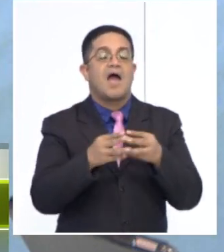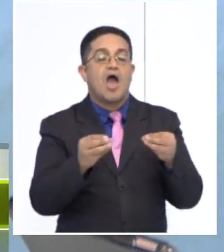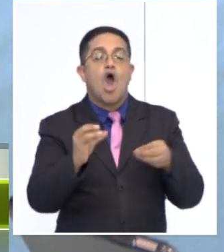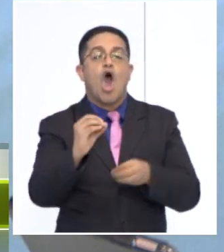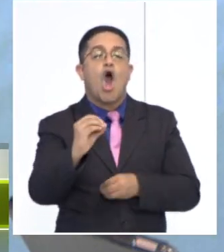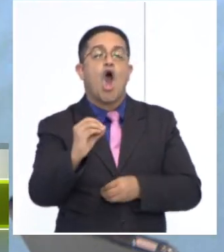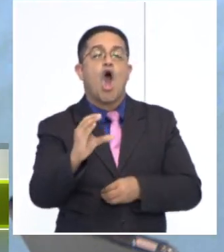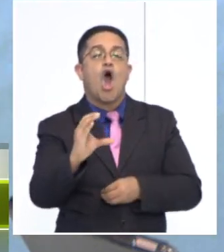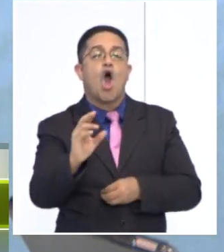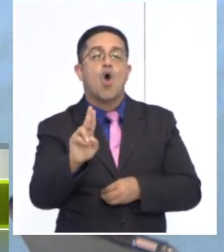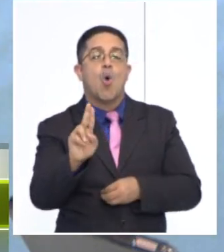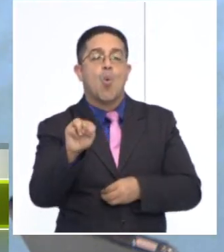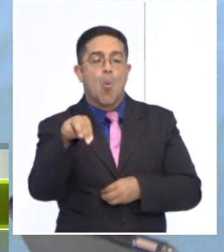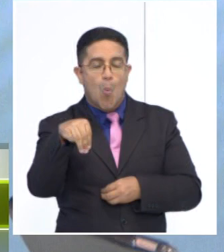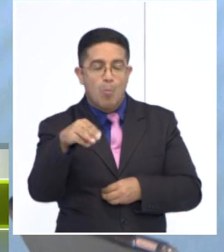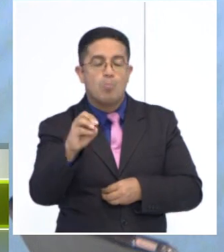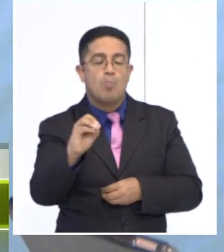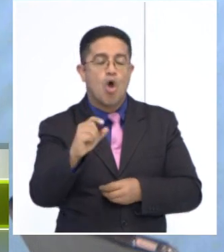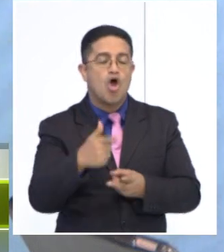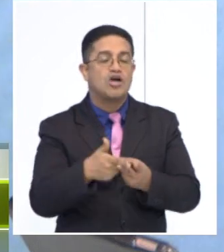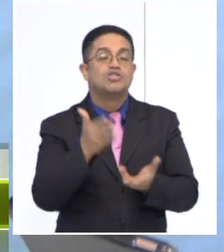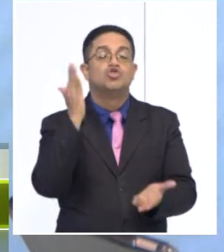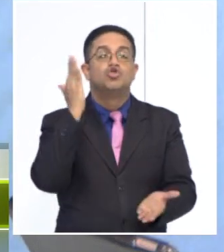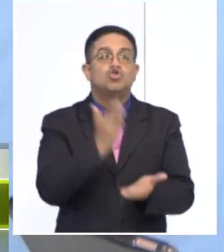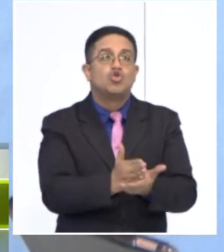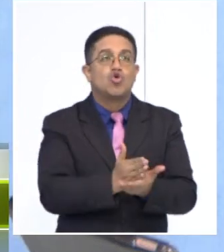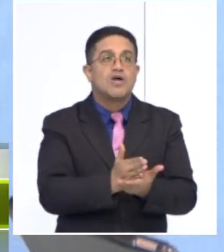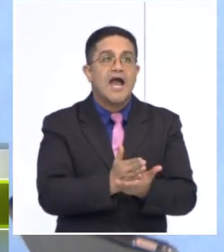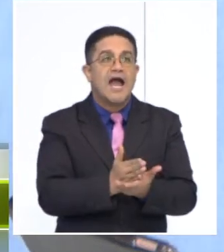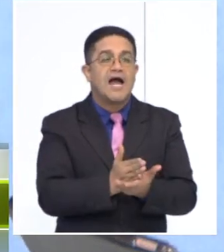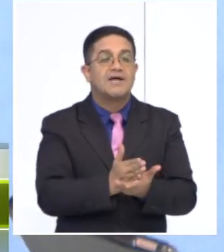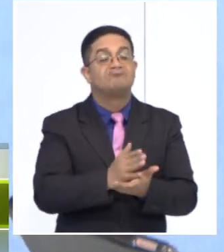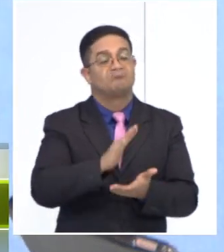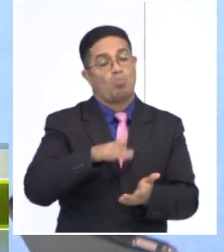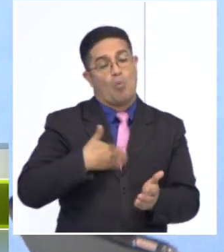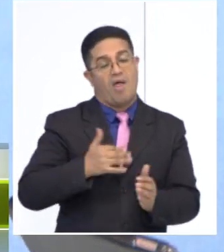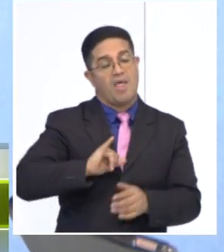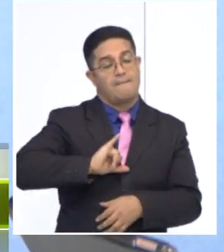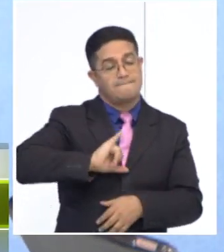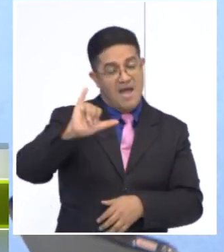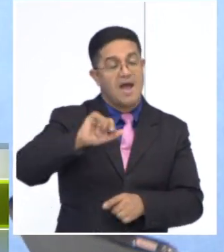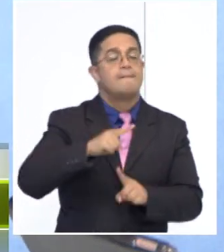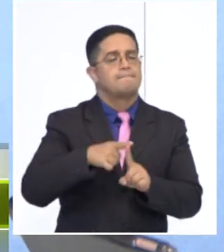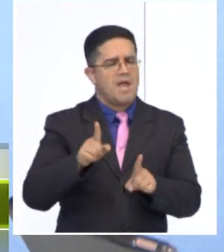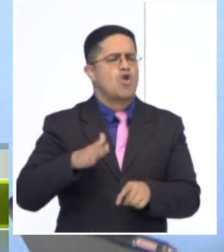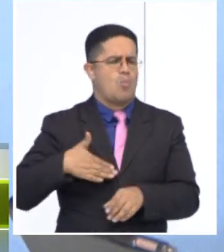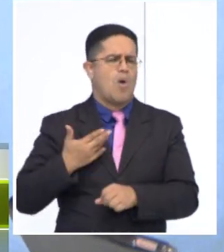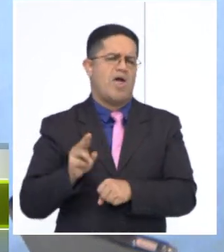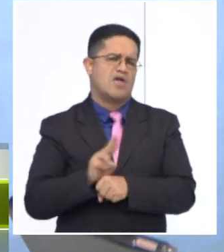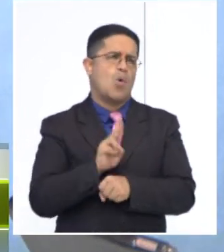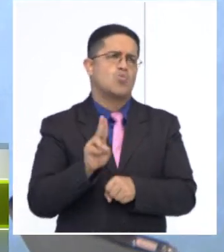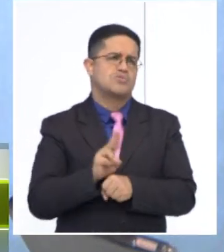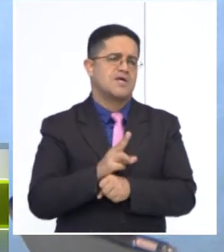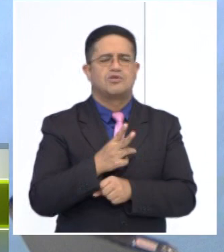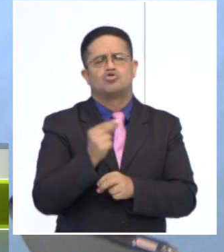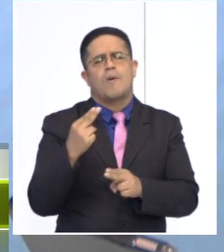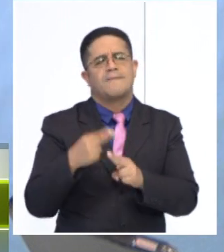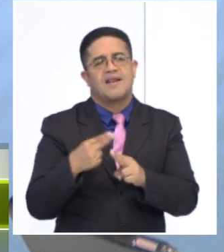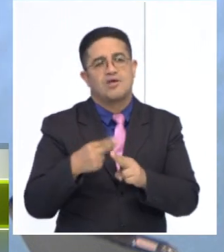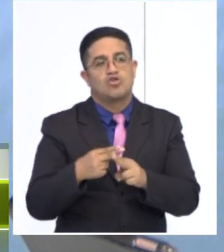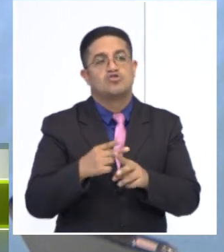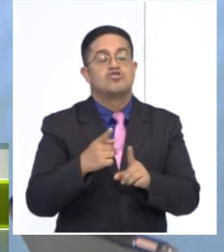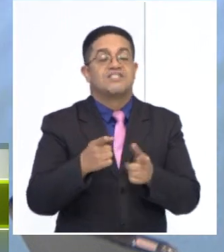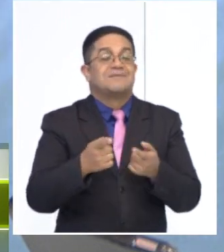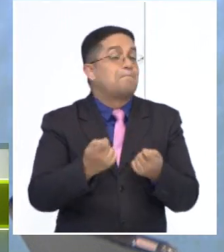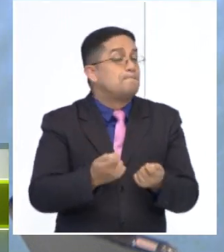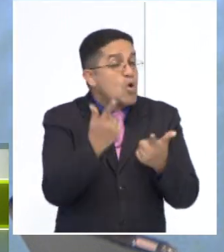cumo, ñame. La yuca tiene un alto índice glicémico, pero también podemos utilizarla, no con mucha frecuencia,